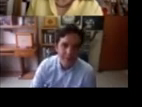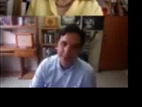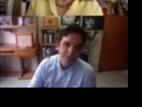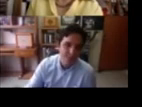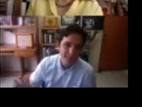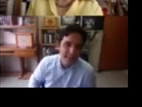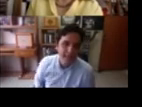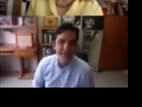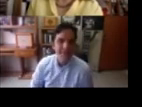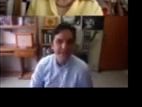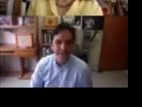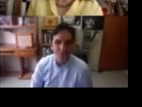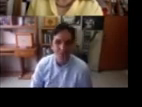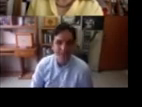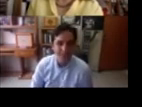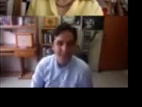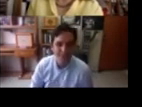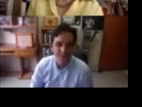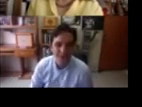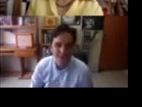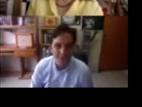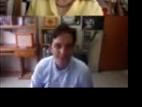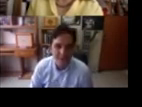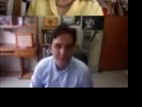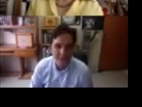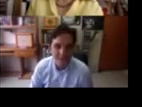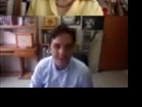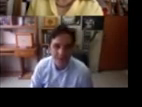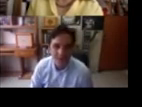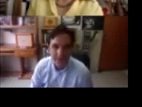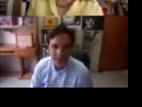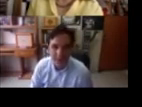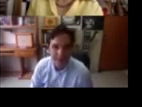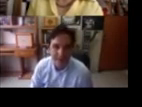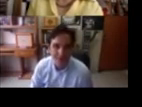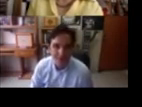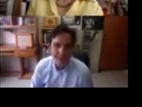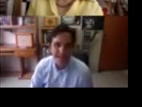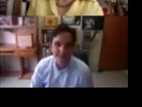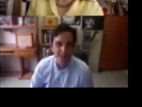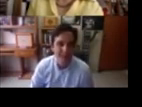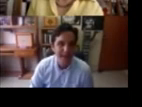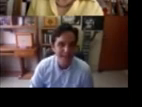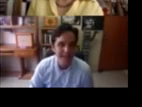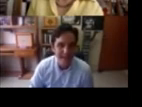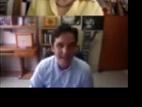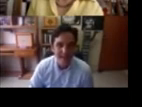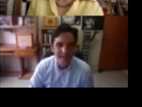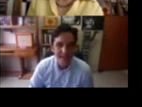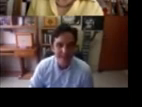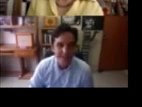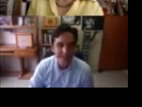Bueno, esta es una charla que hubo en Tepito, en la secundaria 42 Alejo Peralta.